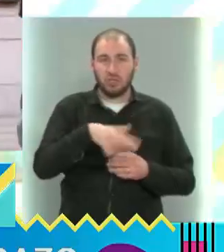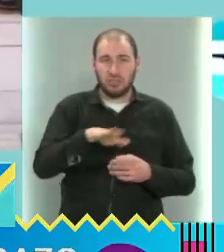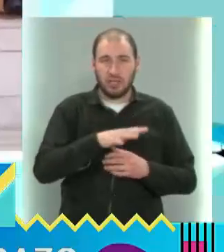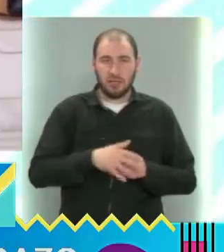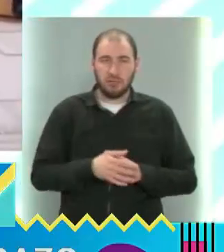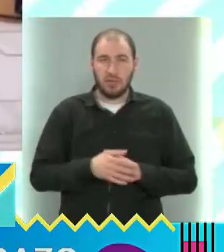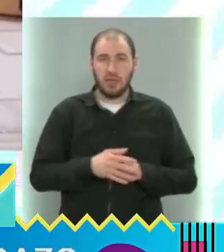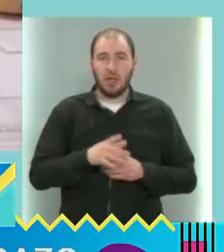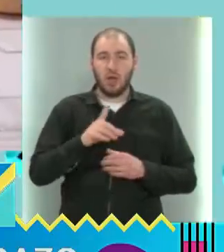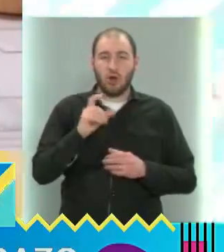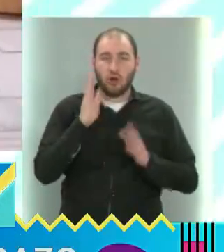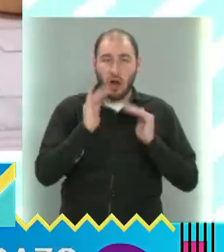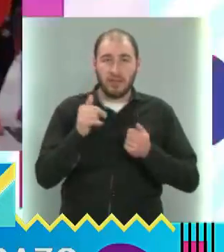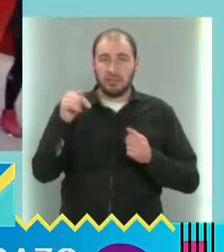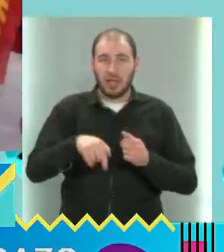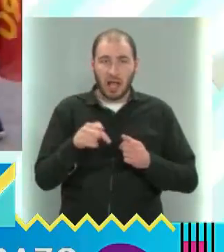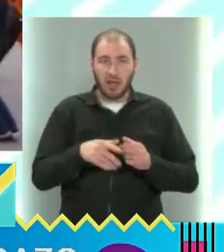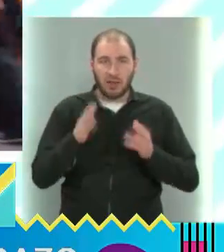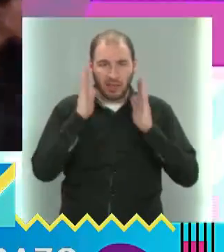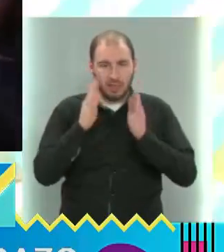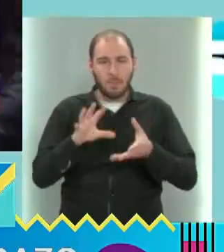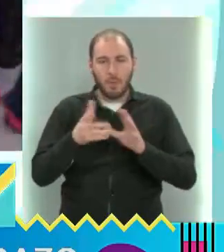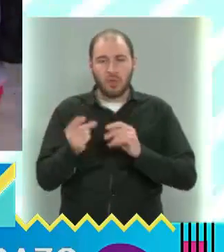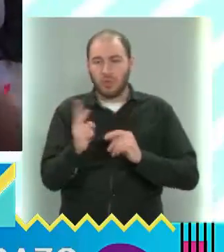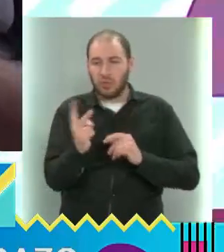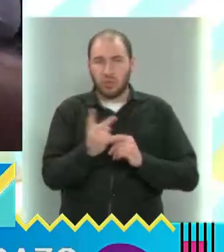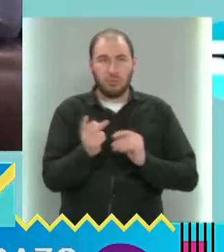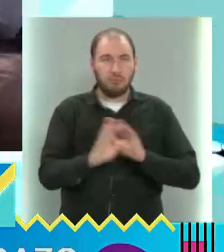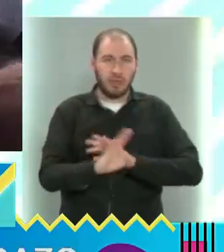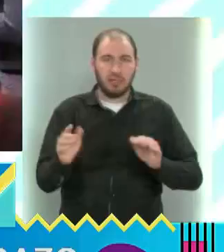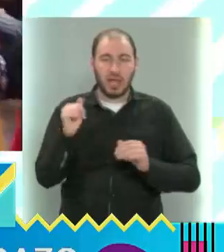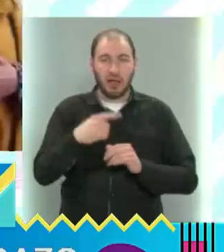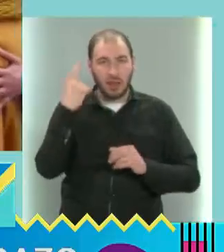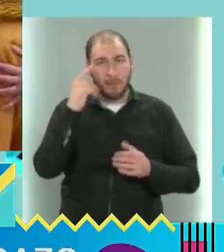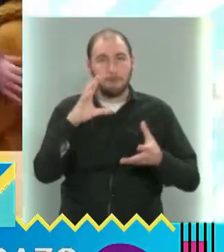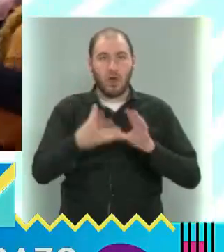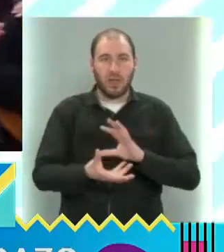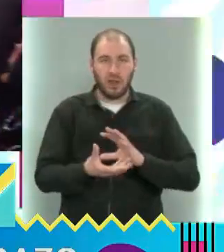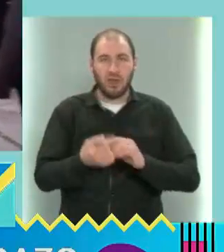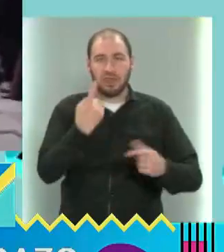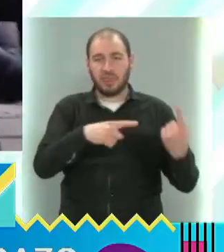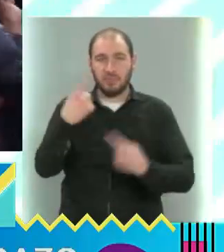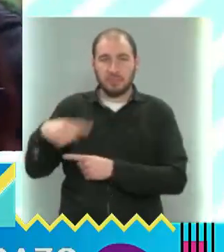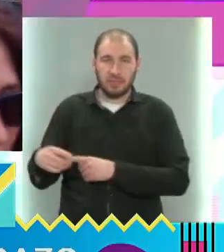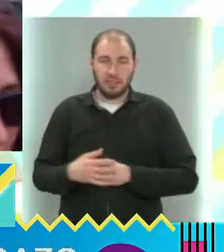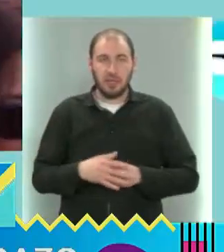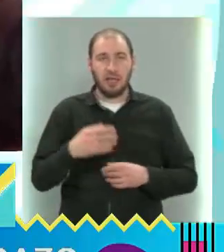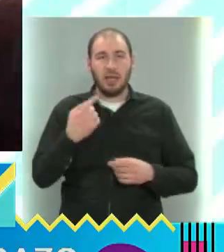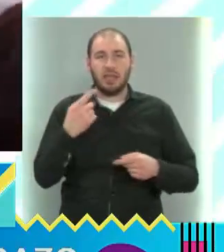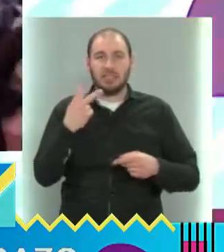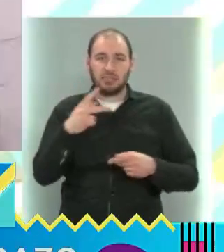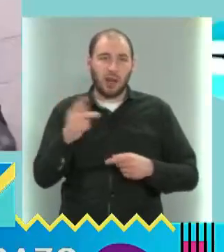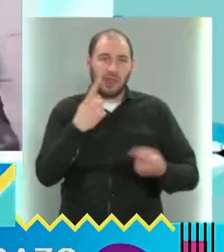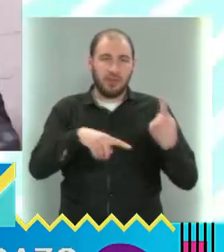todo las y los jóvenes hoy ya no están pensando en ese modelo binario, están pensando en un modelo de diversidad y de disidencia